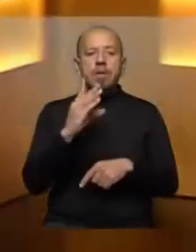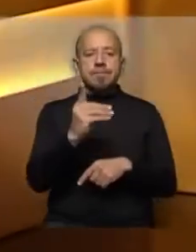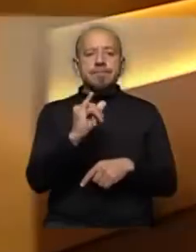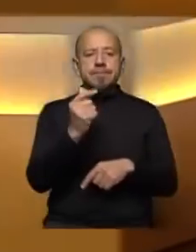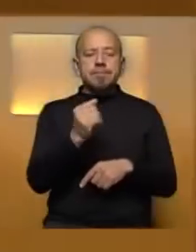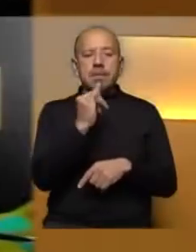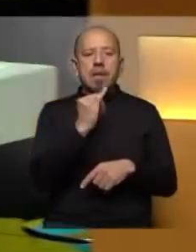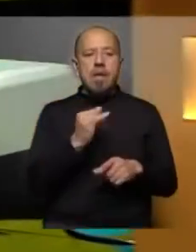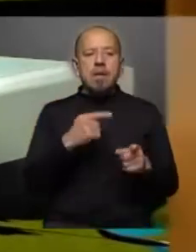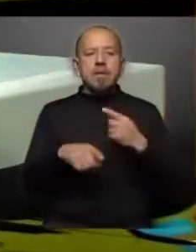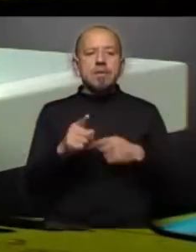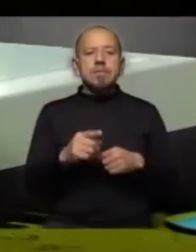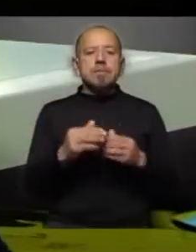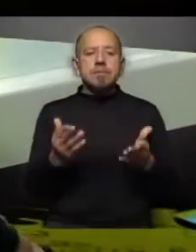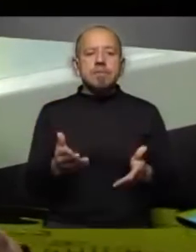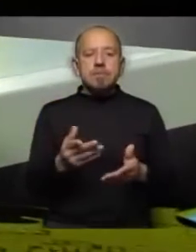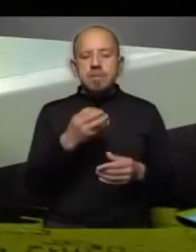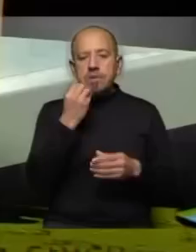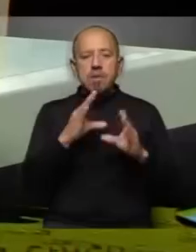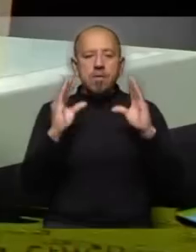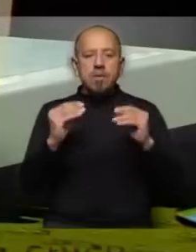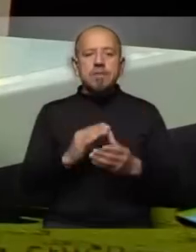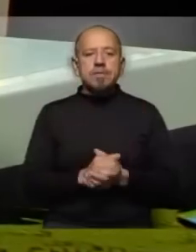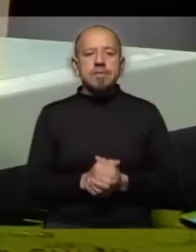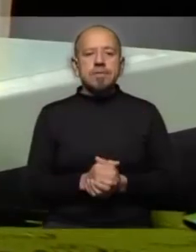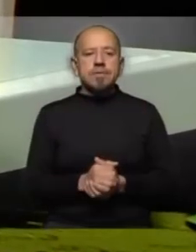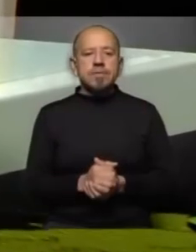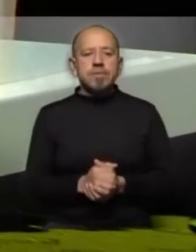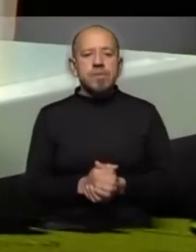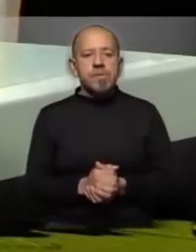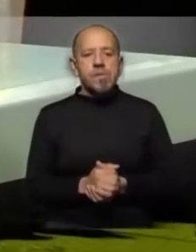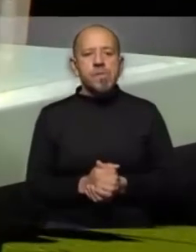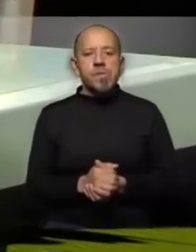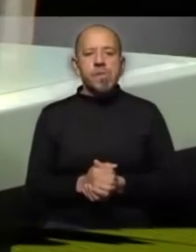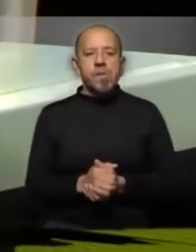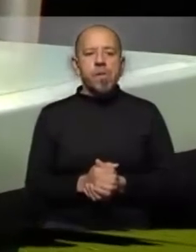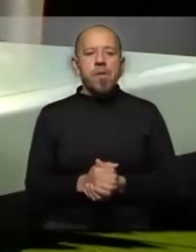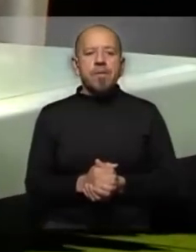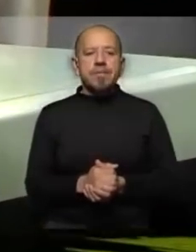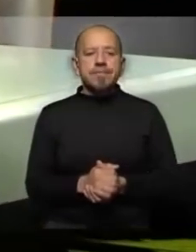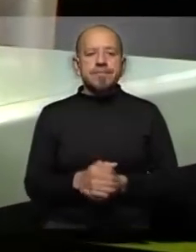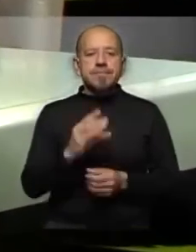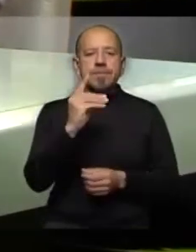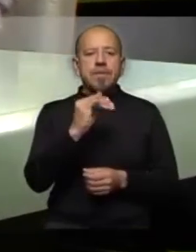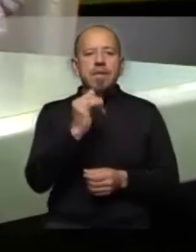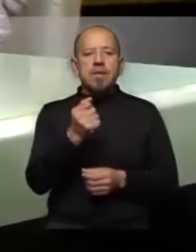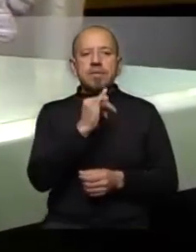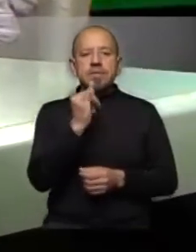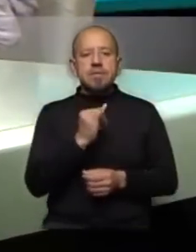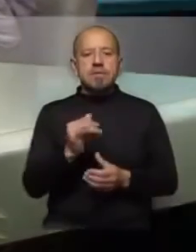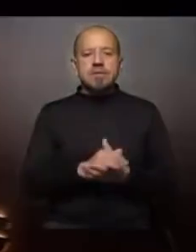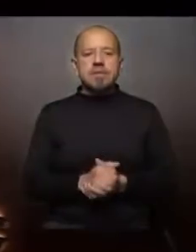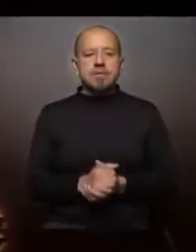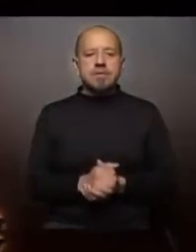abogado no sé comoo prefiere que lo presente Buenas noches buenas noches a ti a todos los televidente Jorge Díaz está bien Está bien Jorge Díaz